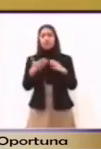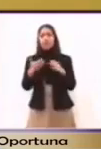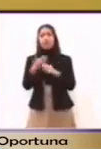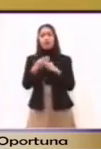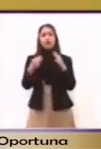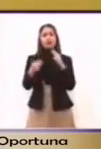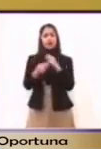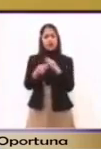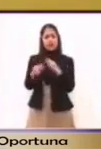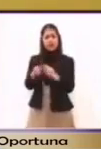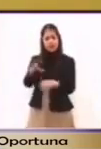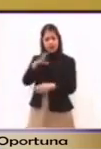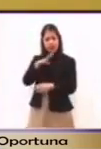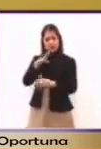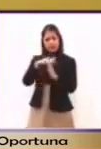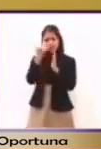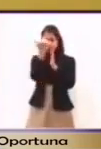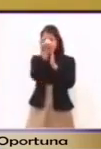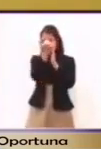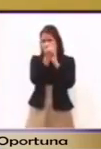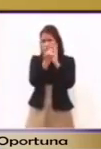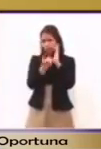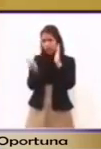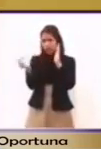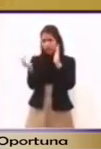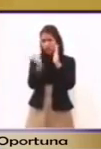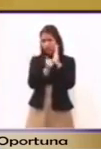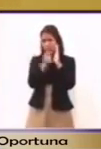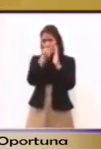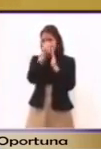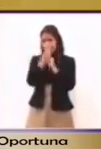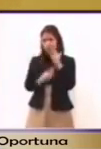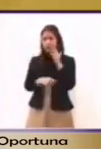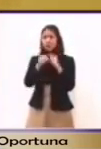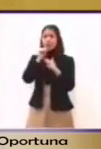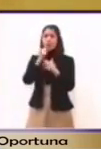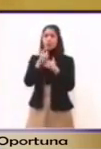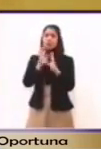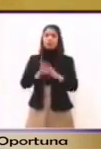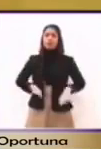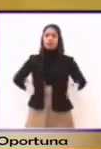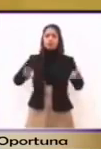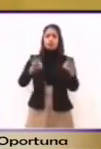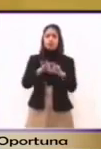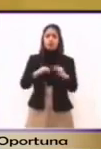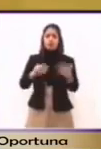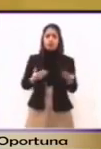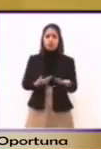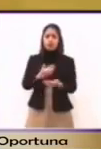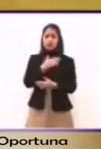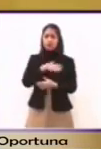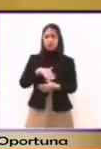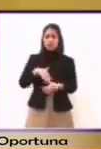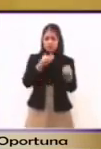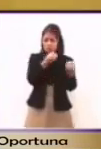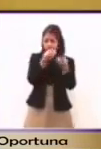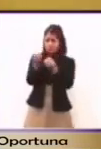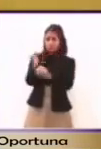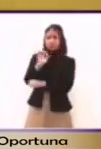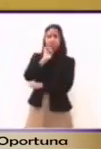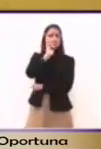se establecen en ese programa, y sobre todo, lo más importante, que no ha llegado a los municipios. El